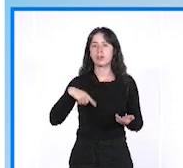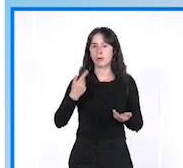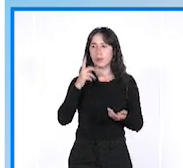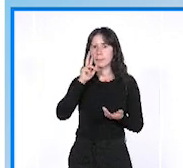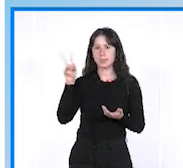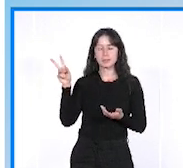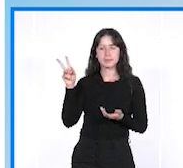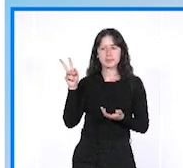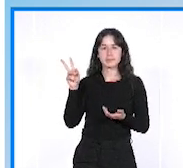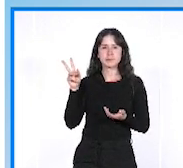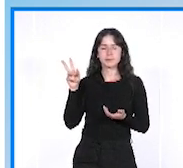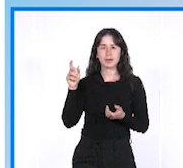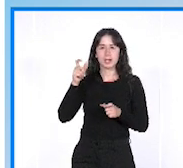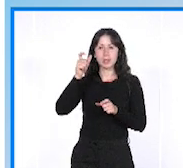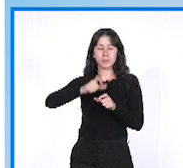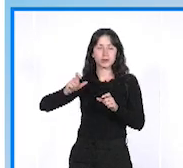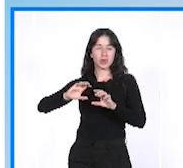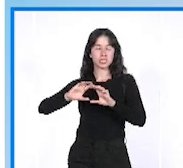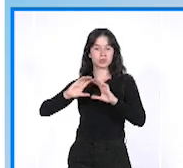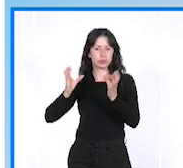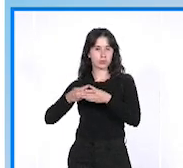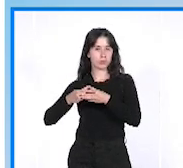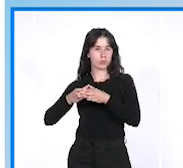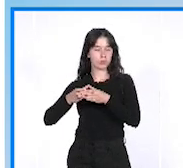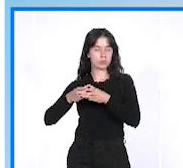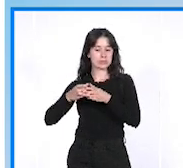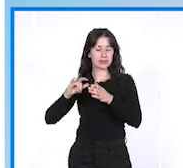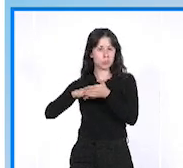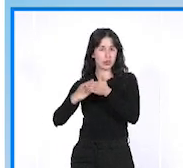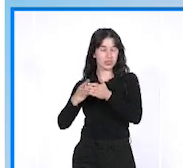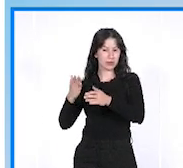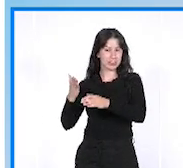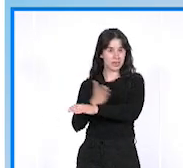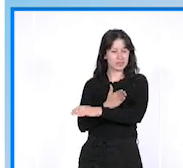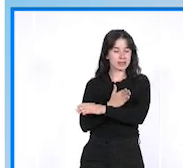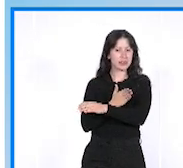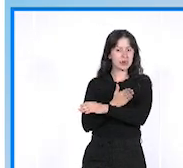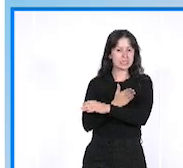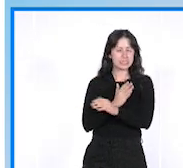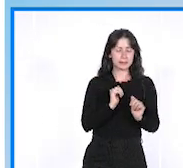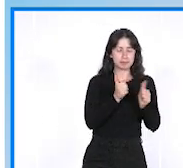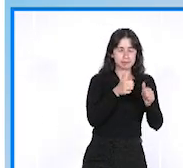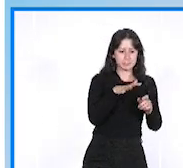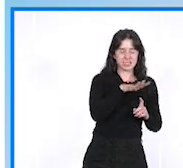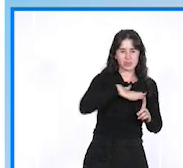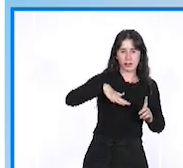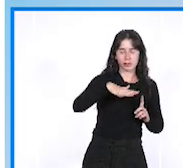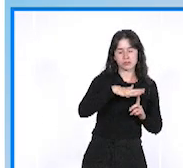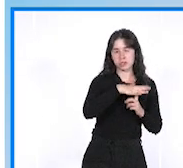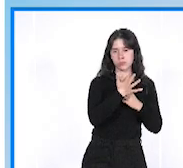veis que las personas de ambos grupos antes de iniciarse el proyecto partían digamos de una situación de